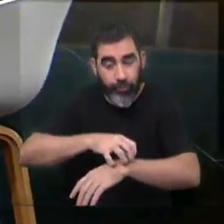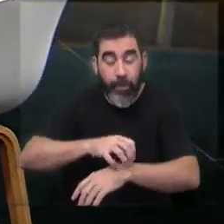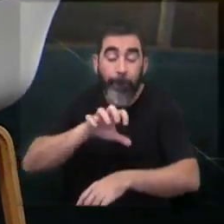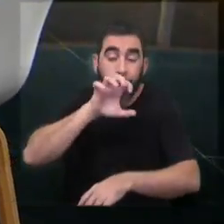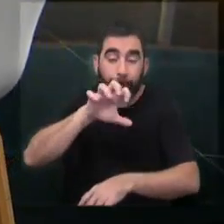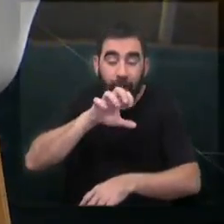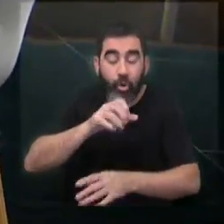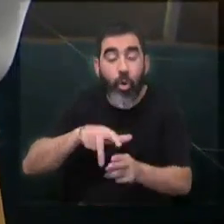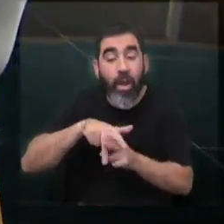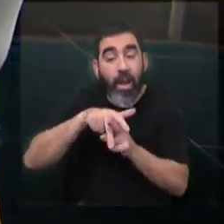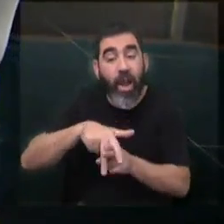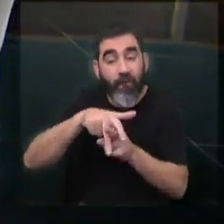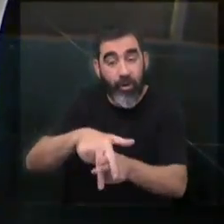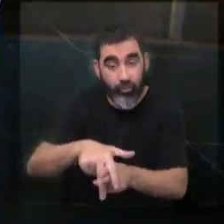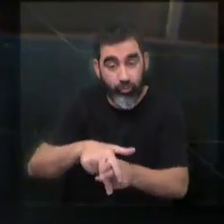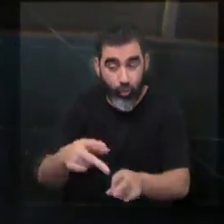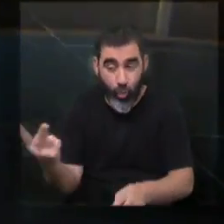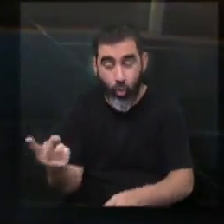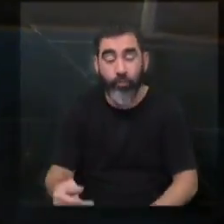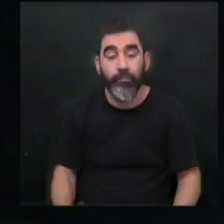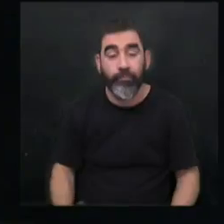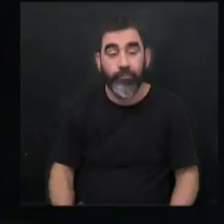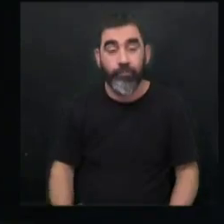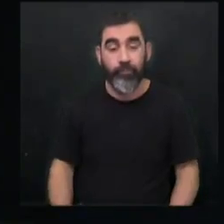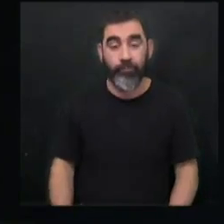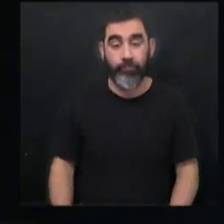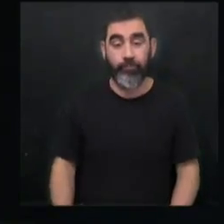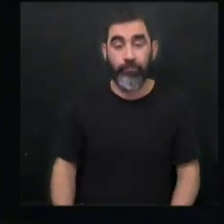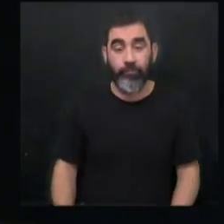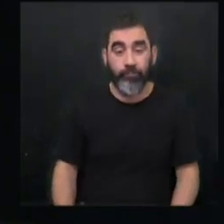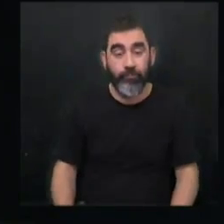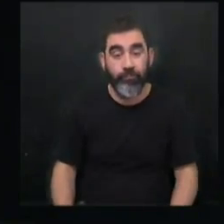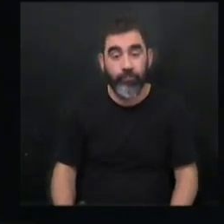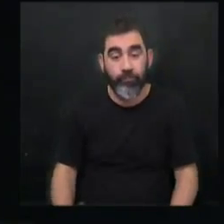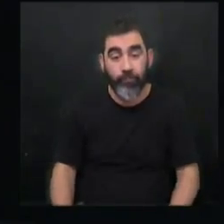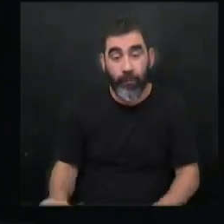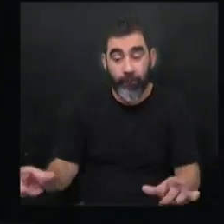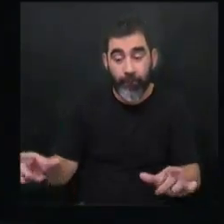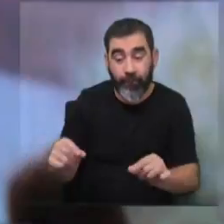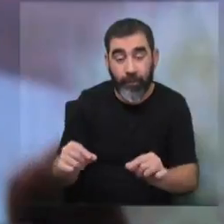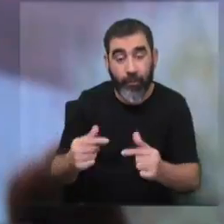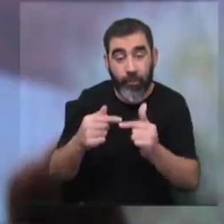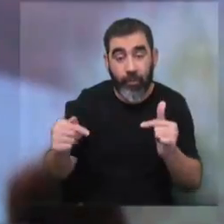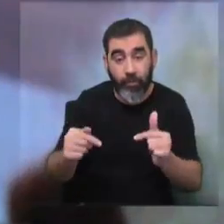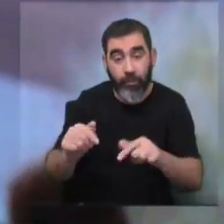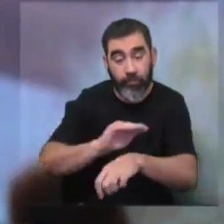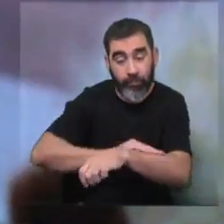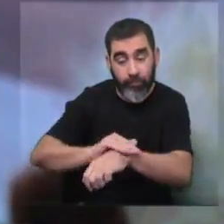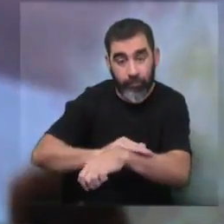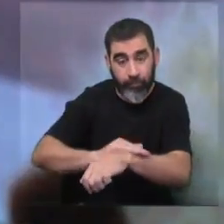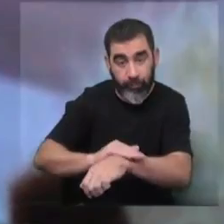equinos. Para equinos también. Para equinos también. Estamos hablando de un desarrollo que va a concluir en un producto de aplicación externa, no un